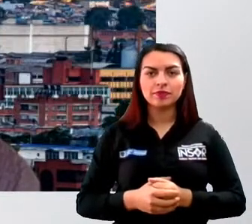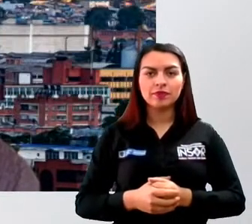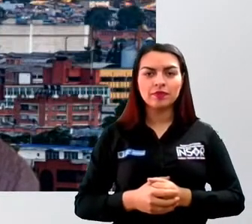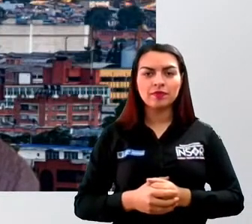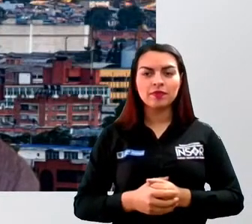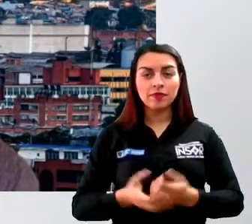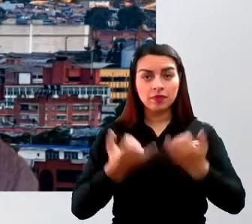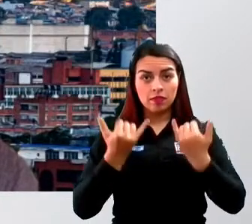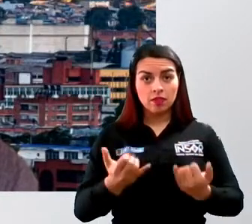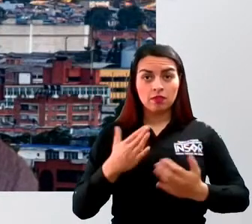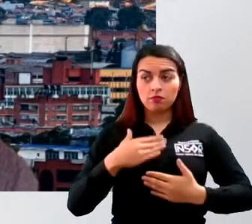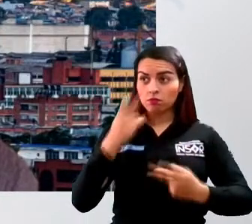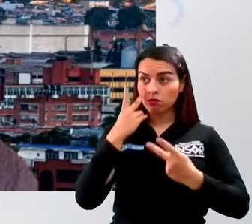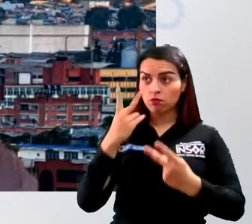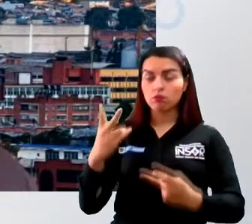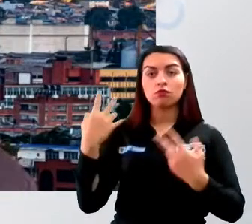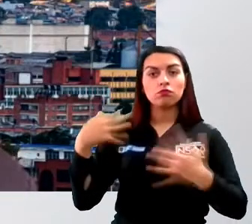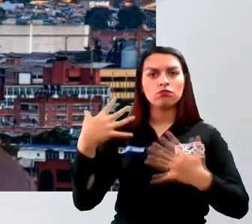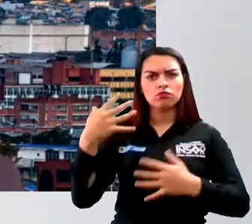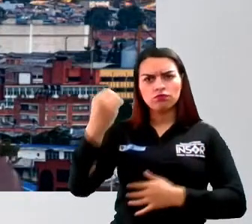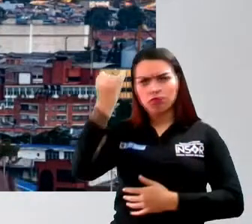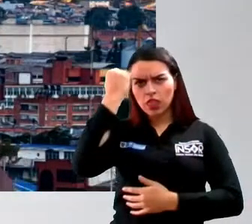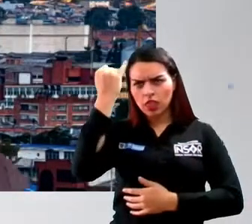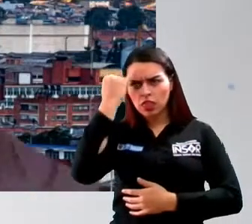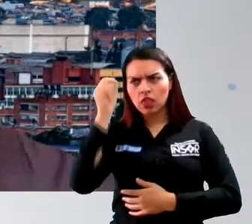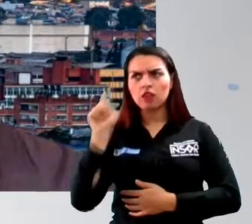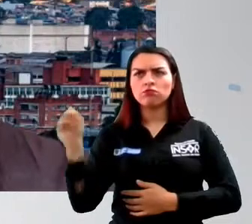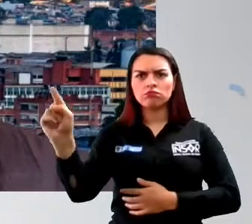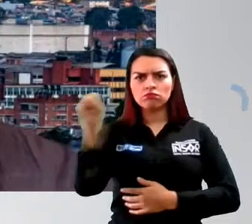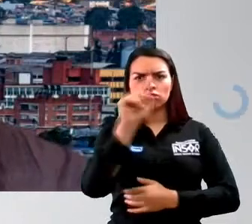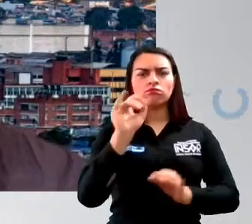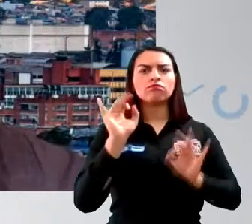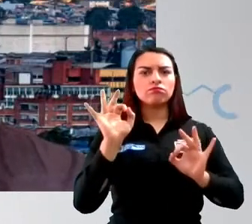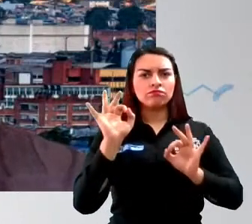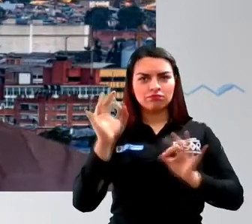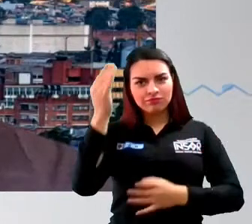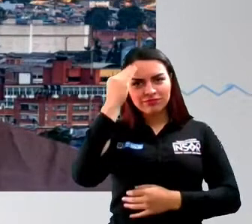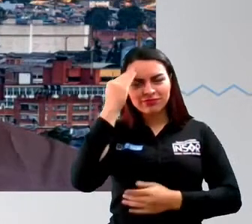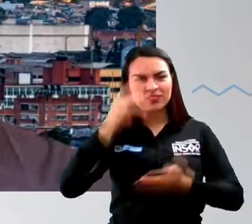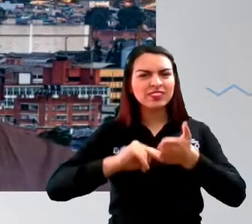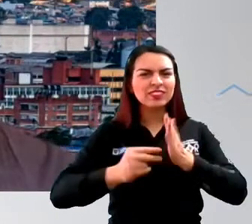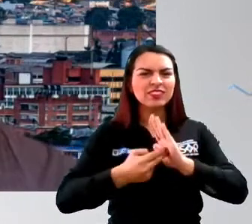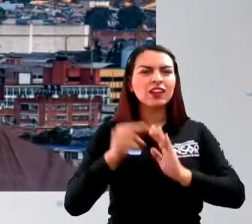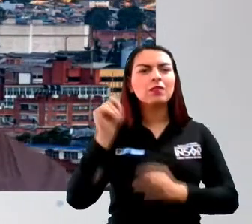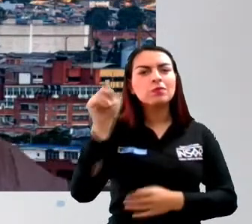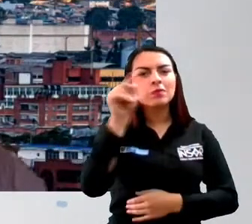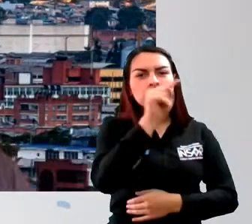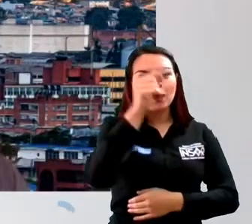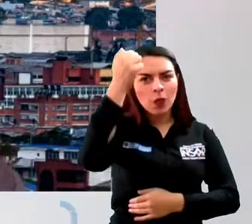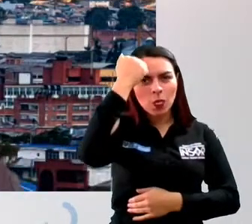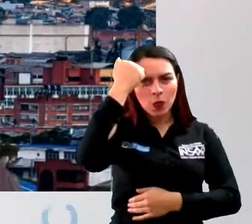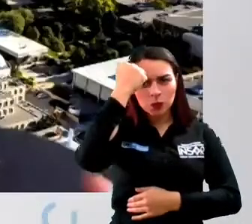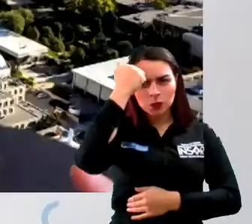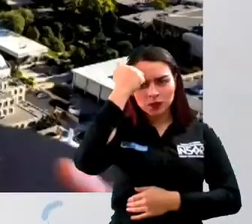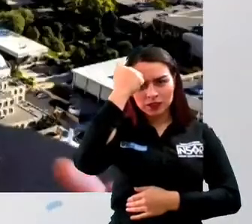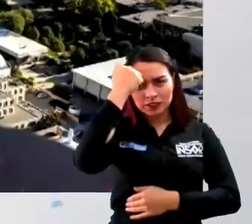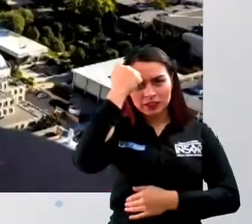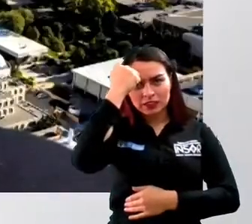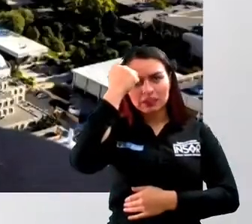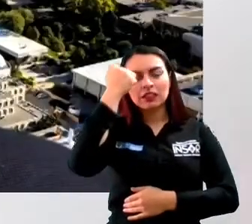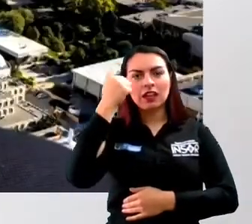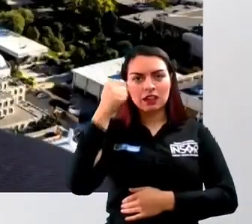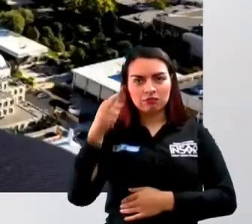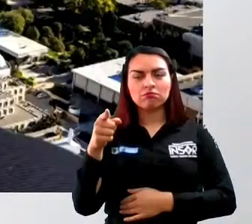Veo muy buenas ideas aquí, maneras que los docentes están generando